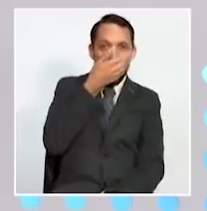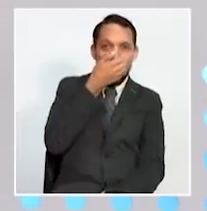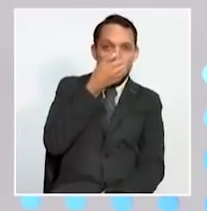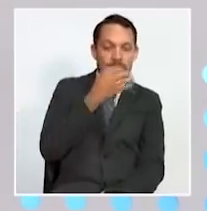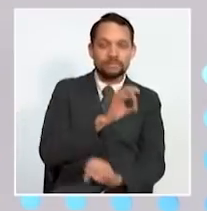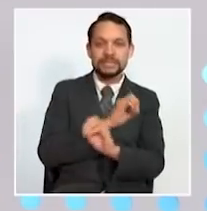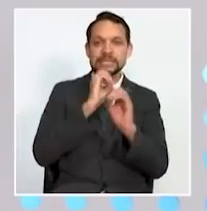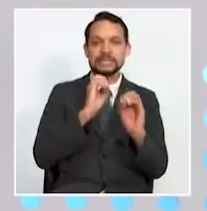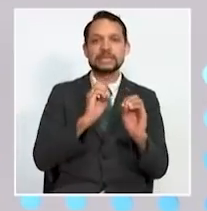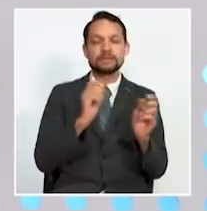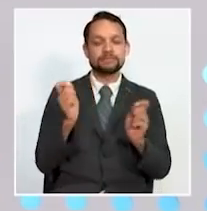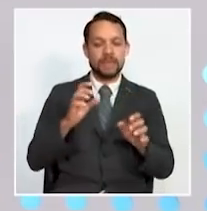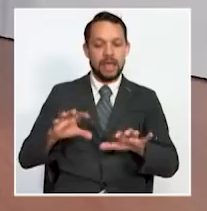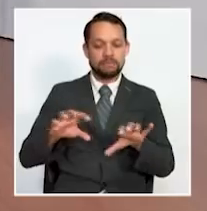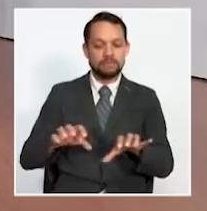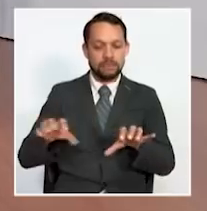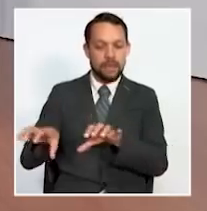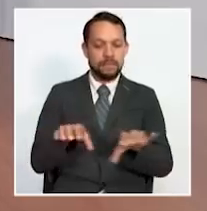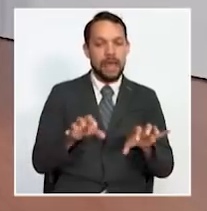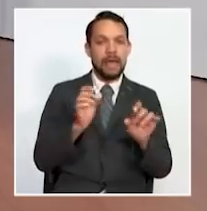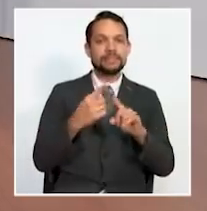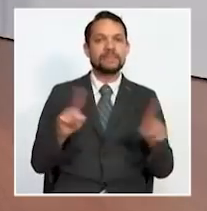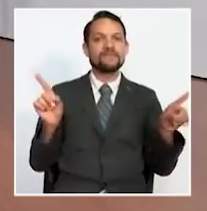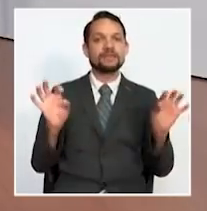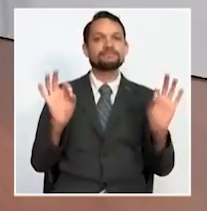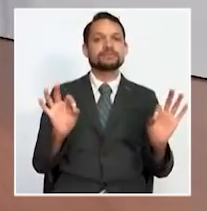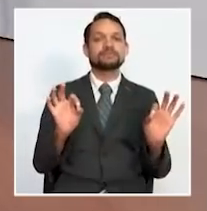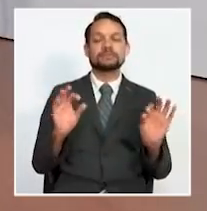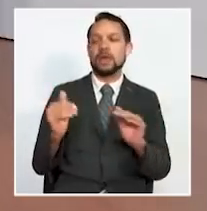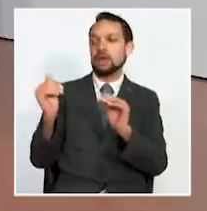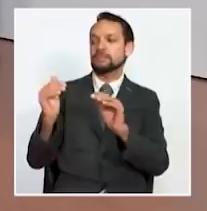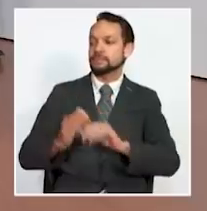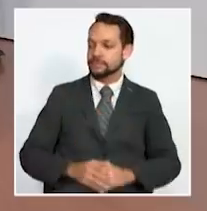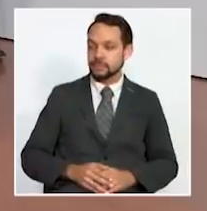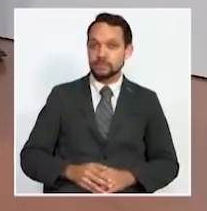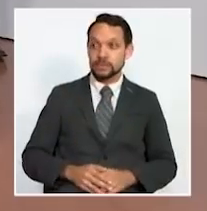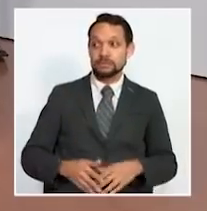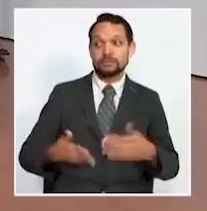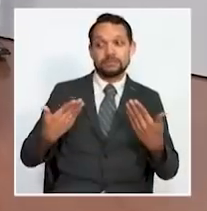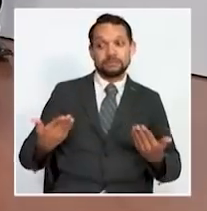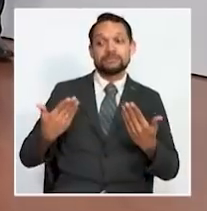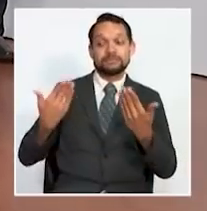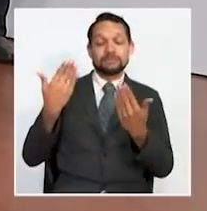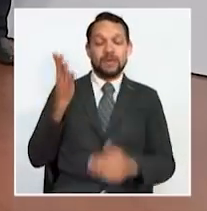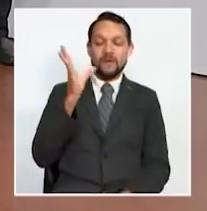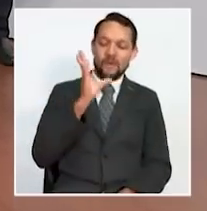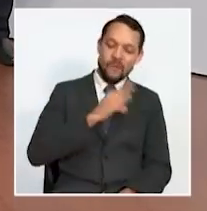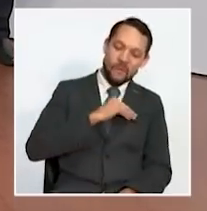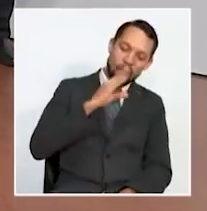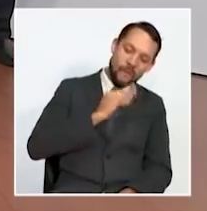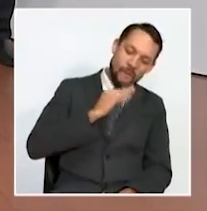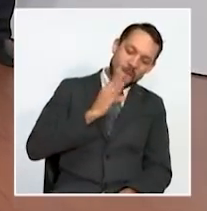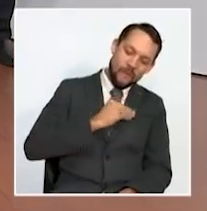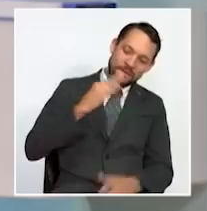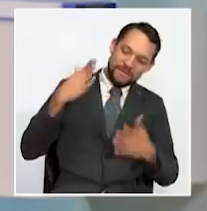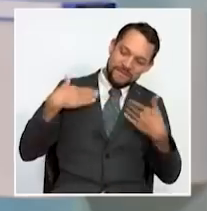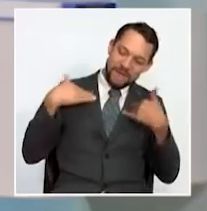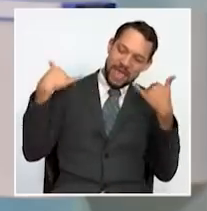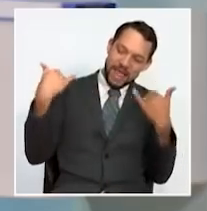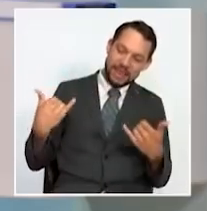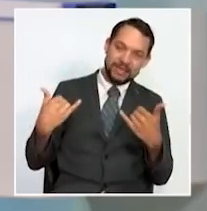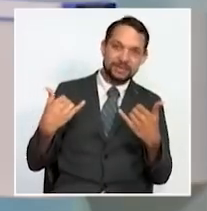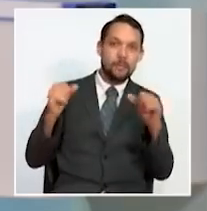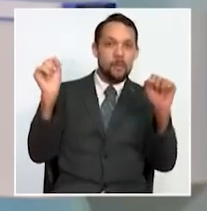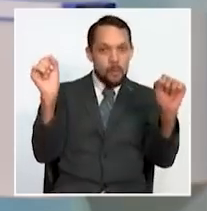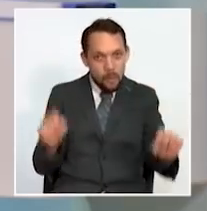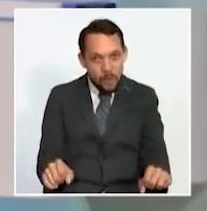proceso de vida completamente diferente. Qué bien, Álvaro Augusto. Para mí es motivo de mucha alegría y satisfacción poder contar en